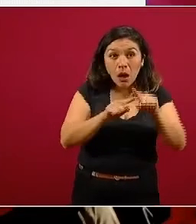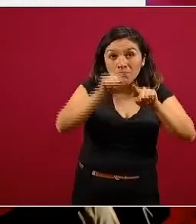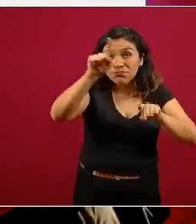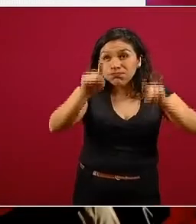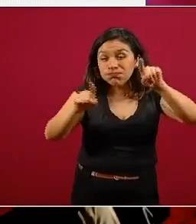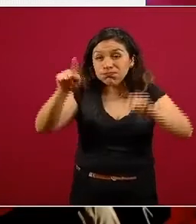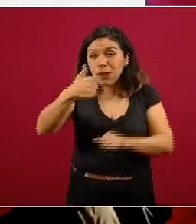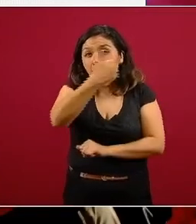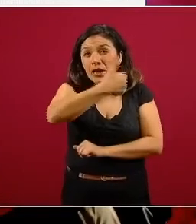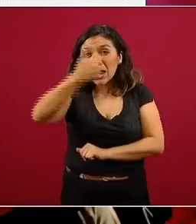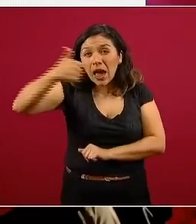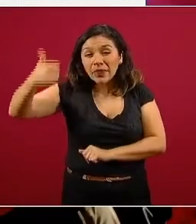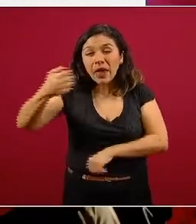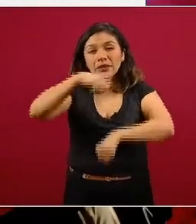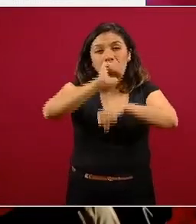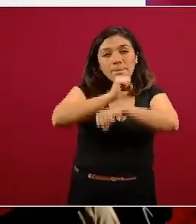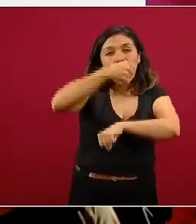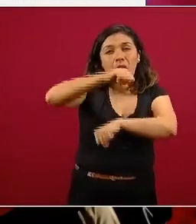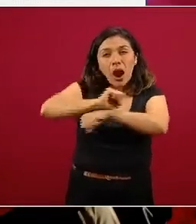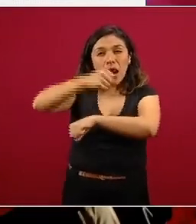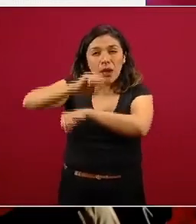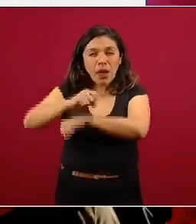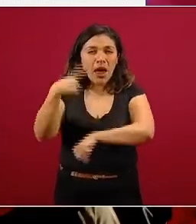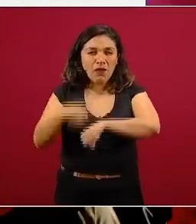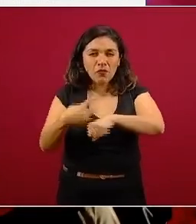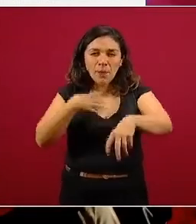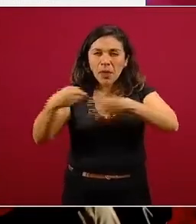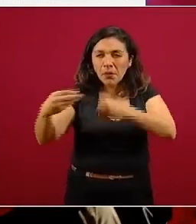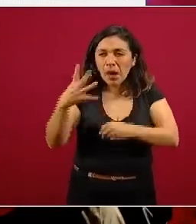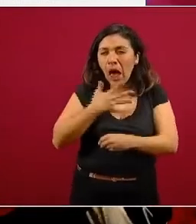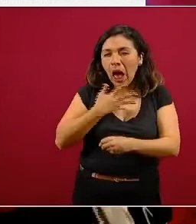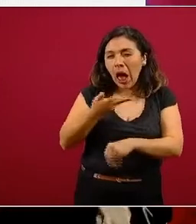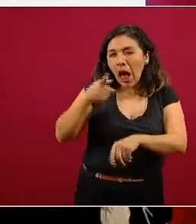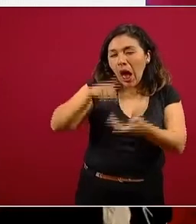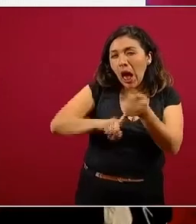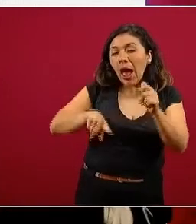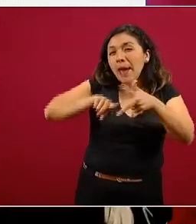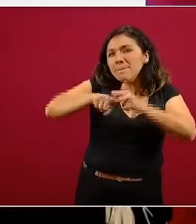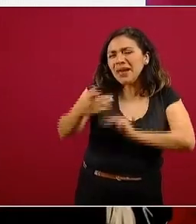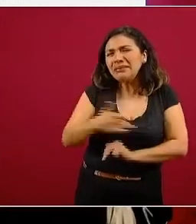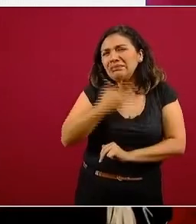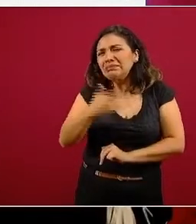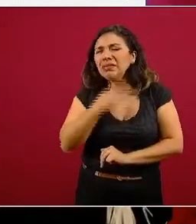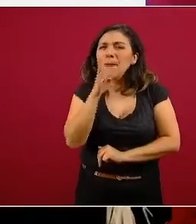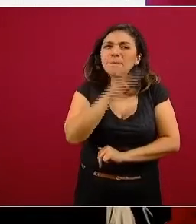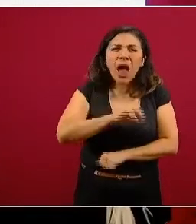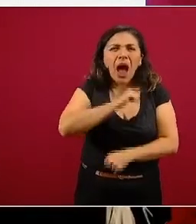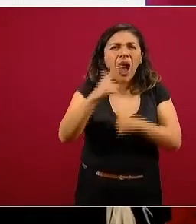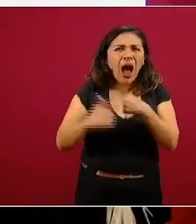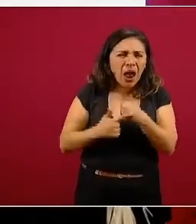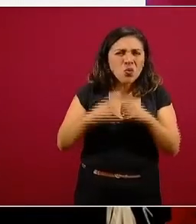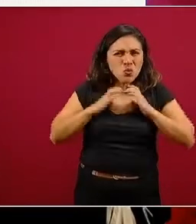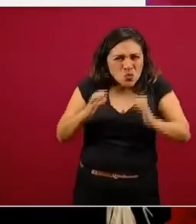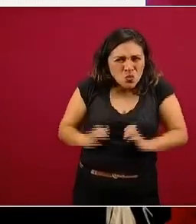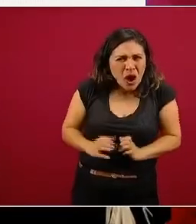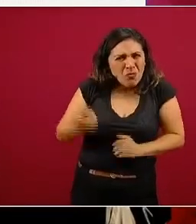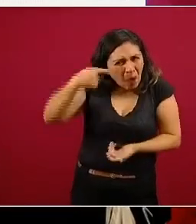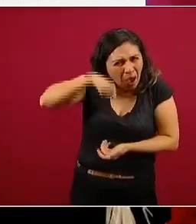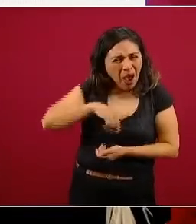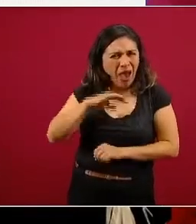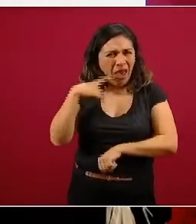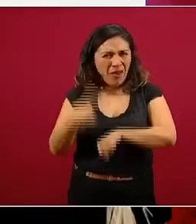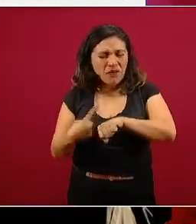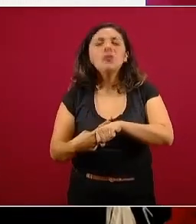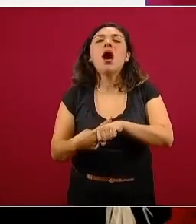personas por cada una de las semanas epidemiológicas en las cuales iniciaron con sus signos y síntomas de la enfermedad,